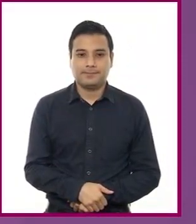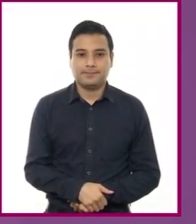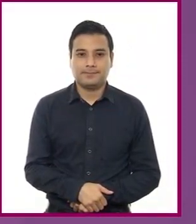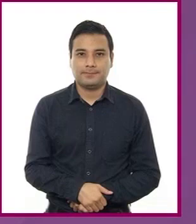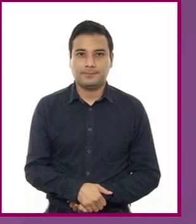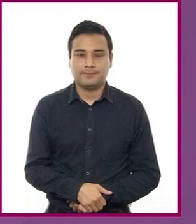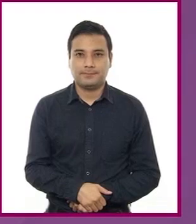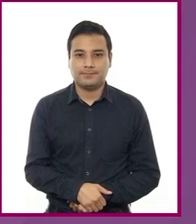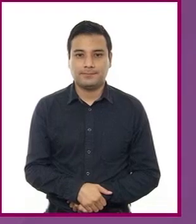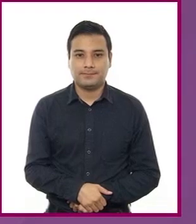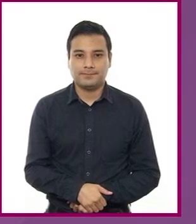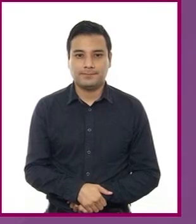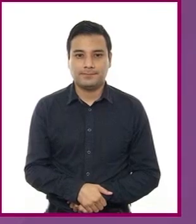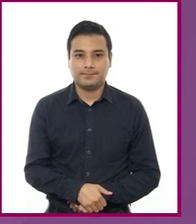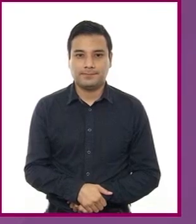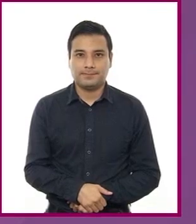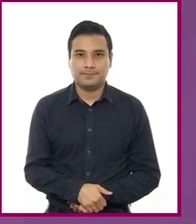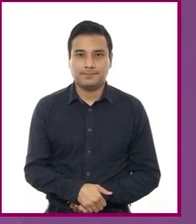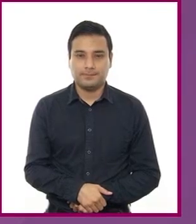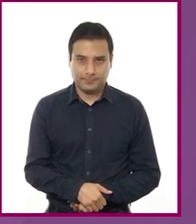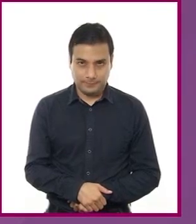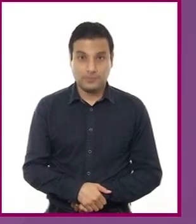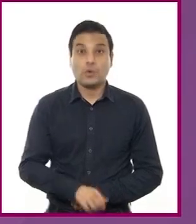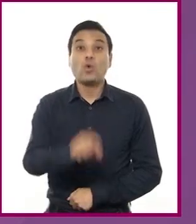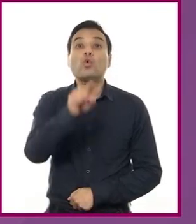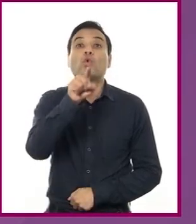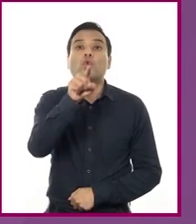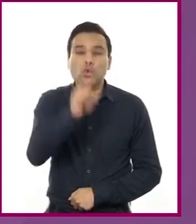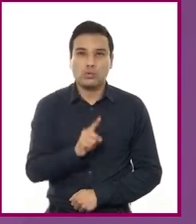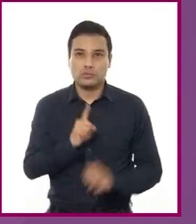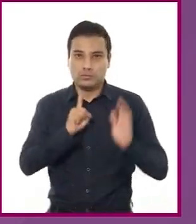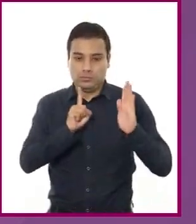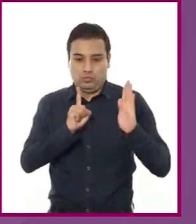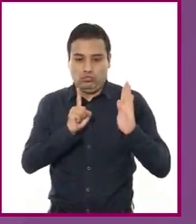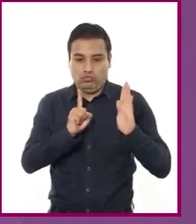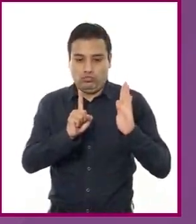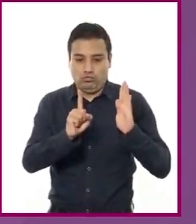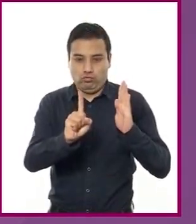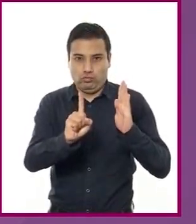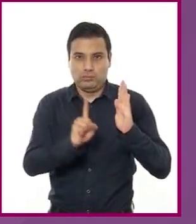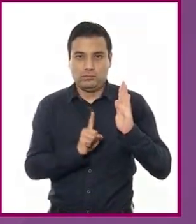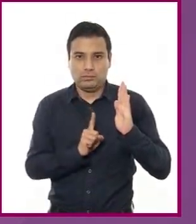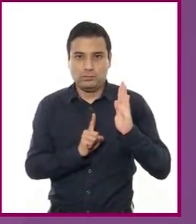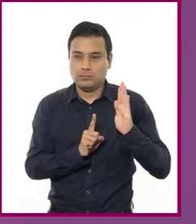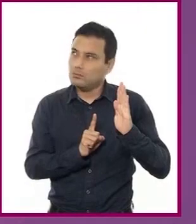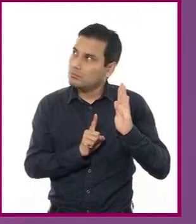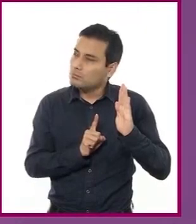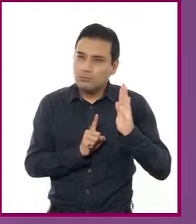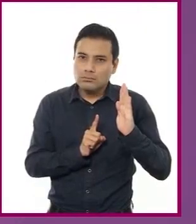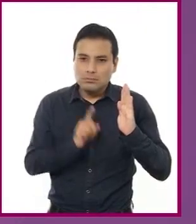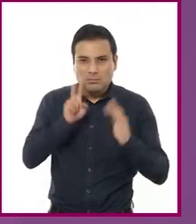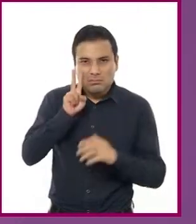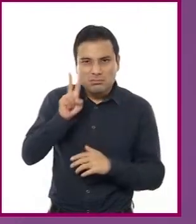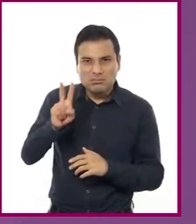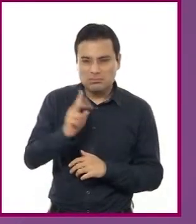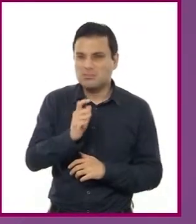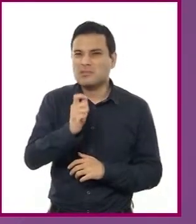Ahora sí, colócate en medio de ambos y observa. ¿Qué ves en ellos?